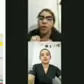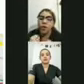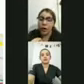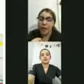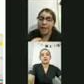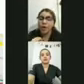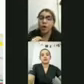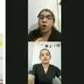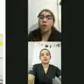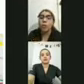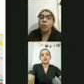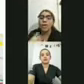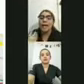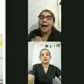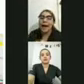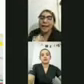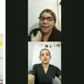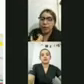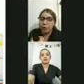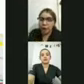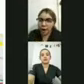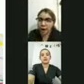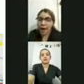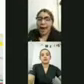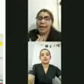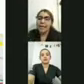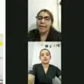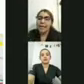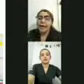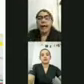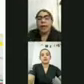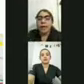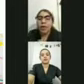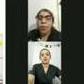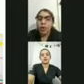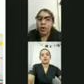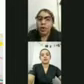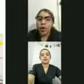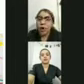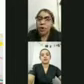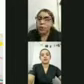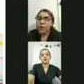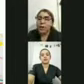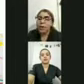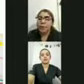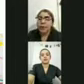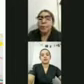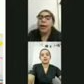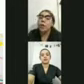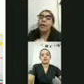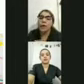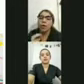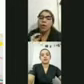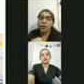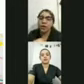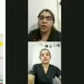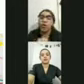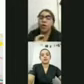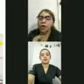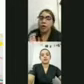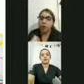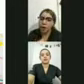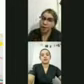proceso escolar, sino como una tarea extraescolar. Es decir, que va a ser un proceso que nos va a servir para cualquier